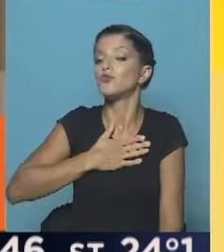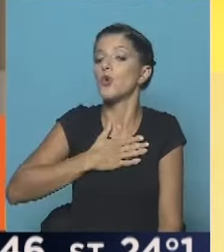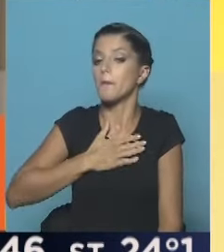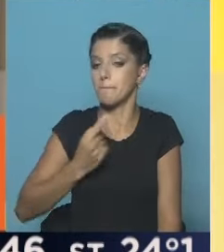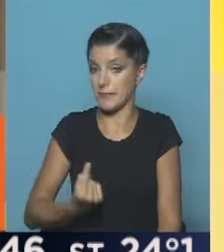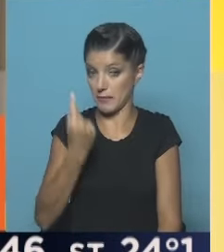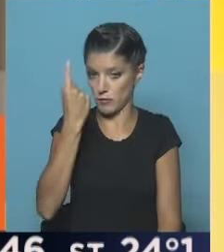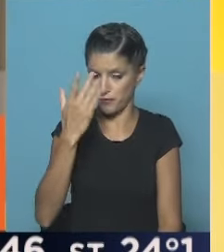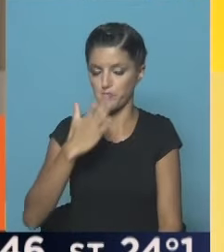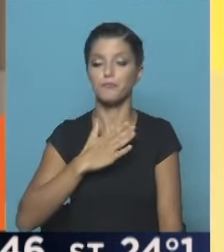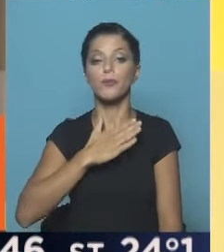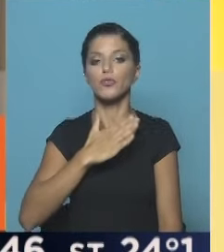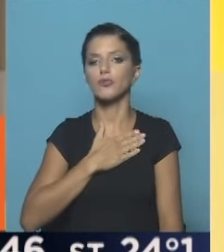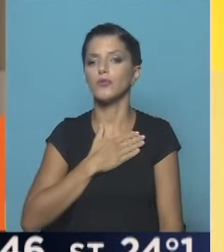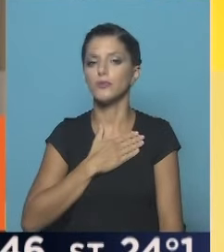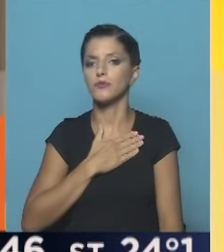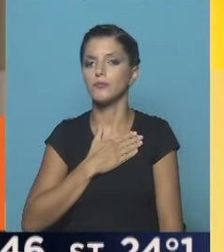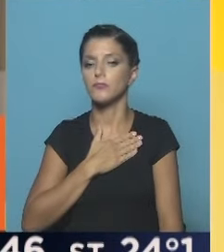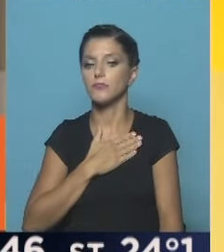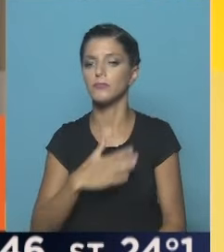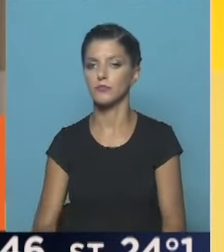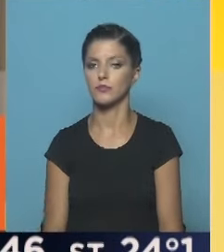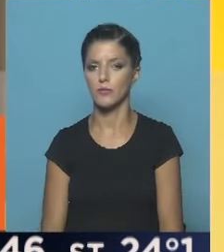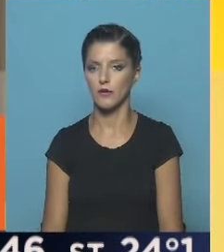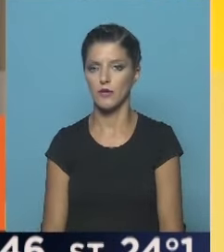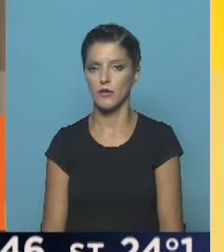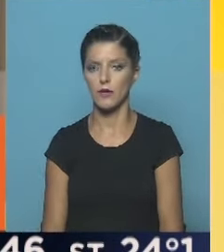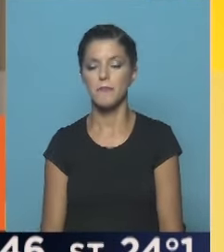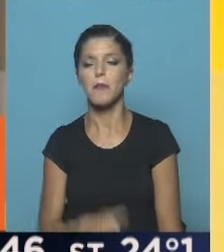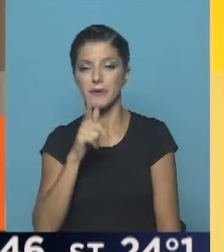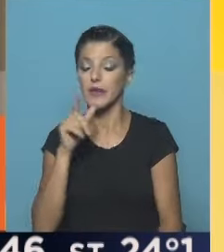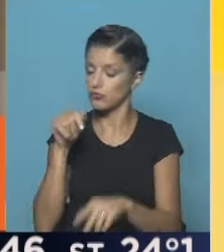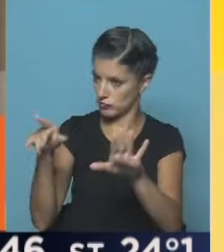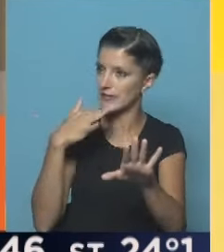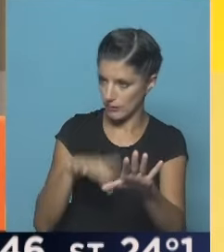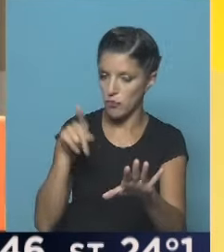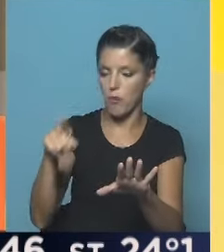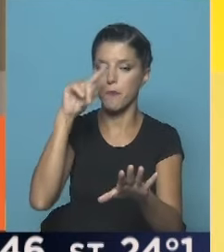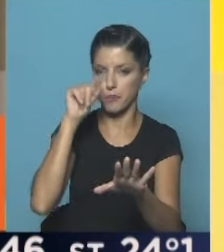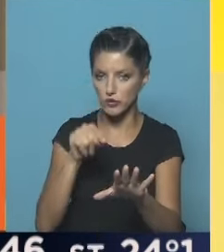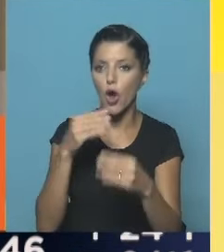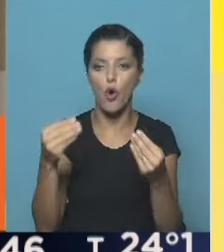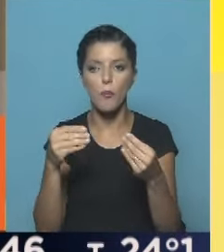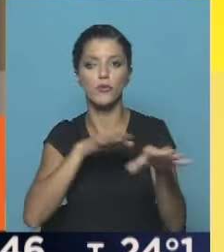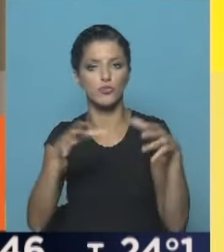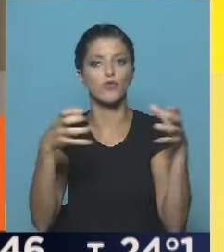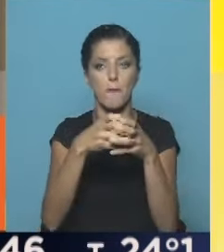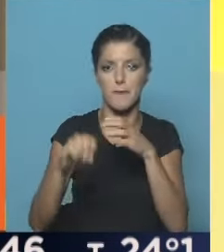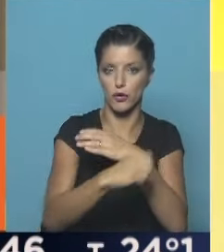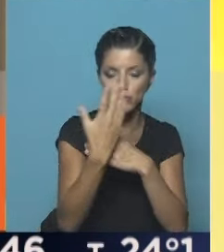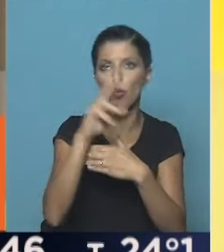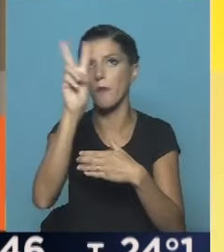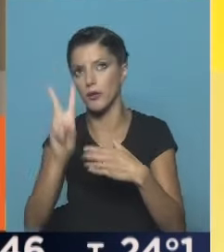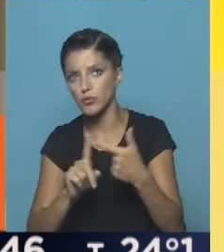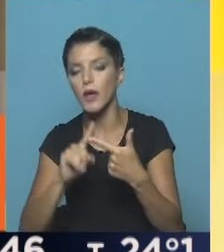tenemos un exceso de focalización en lo que pasa en la región. Yo creo que es razonable preguntarnos qué va a pasar con Mercosur y Venezuela, qué va a pasar